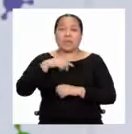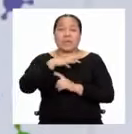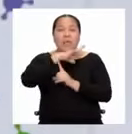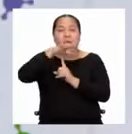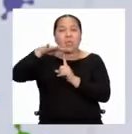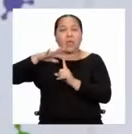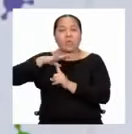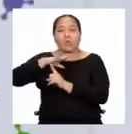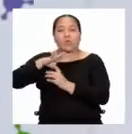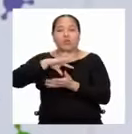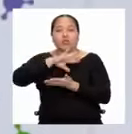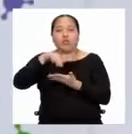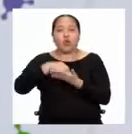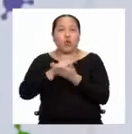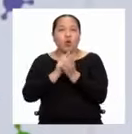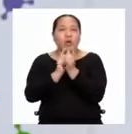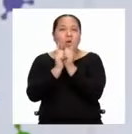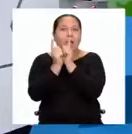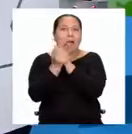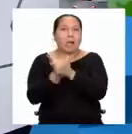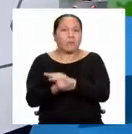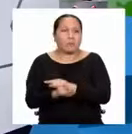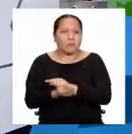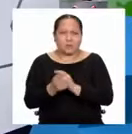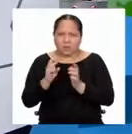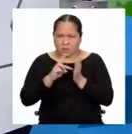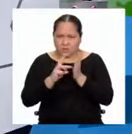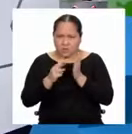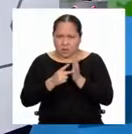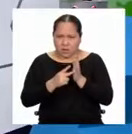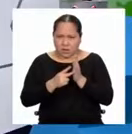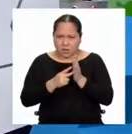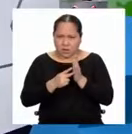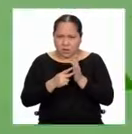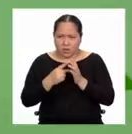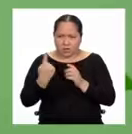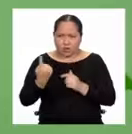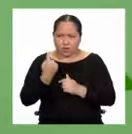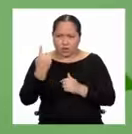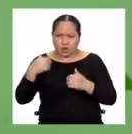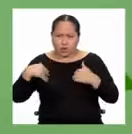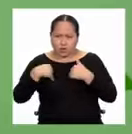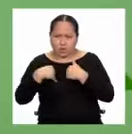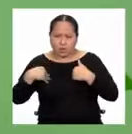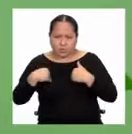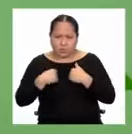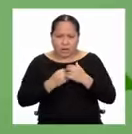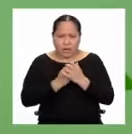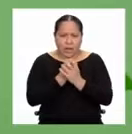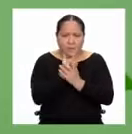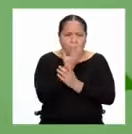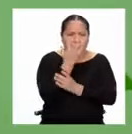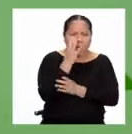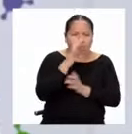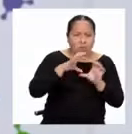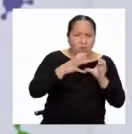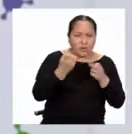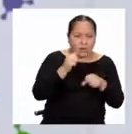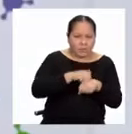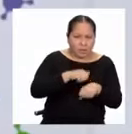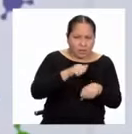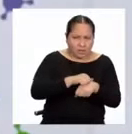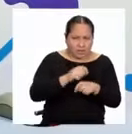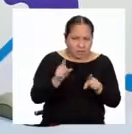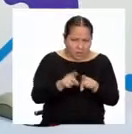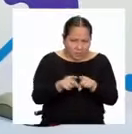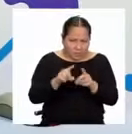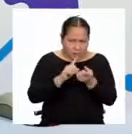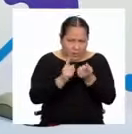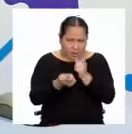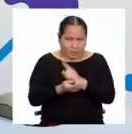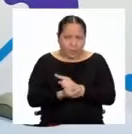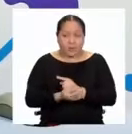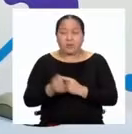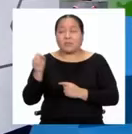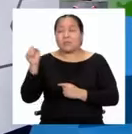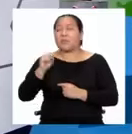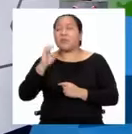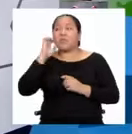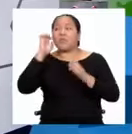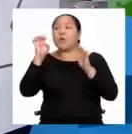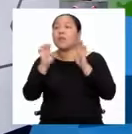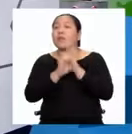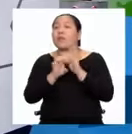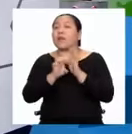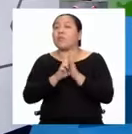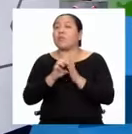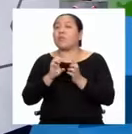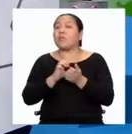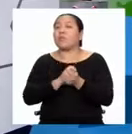todo evoluciona, ¿eso quiere decir que no solo los animales, sino también las plantas y hasta las piedras lo hacen? Un ejemplo, por ejemplo,